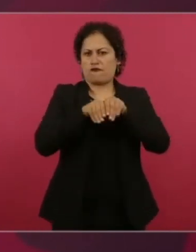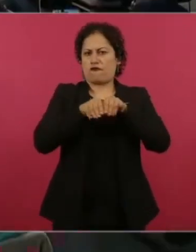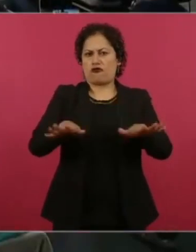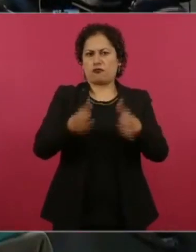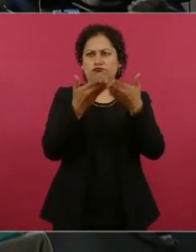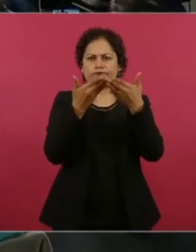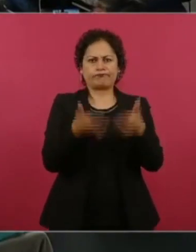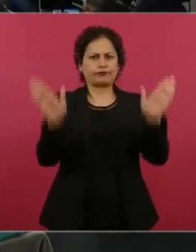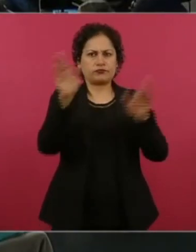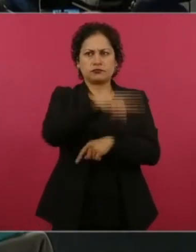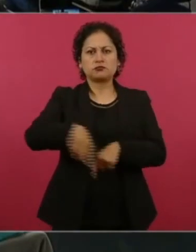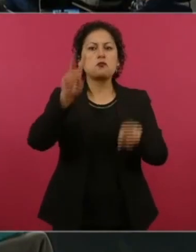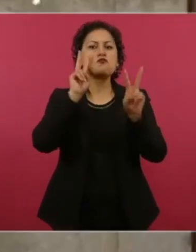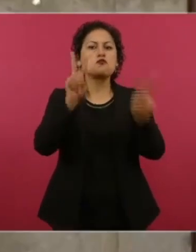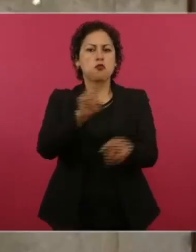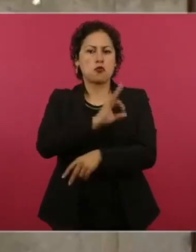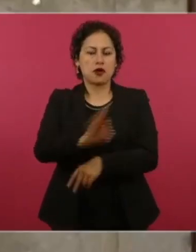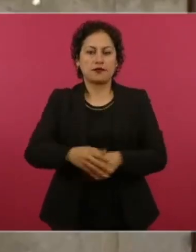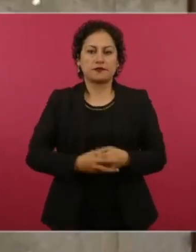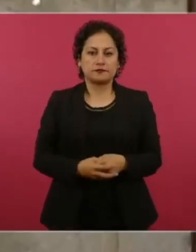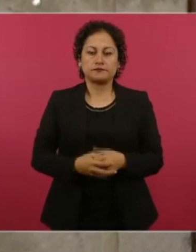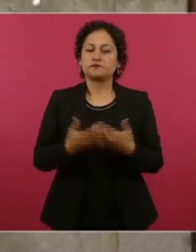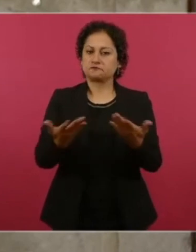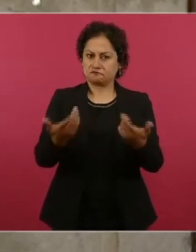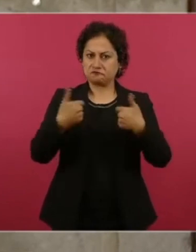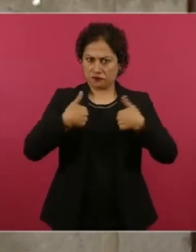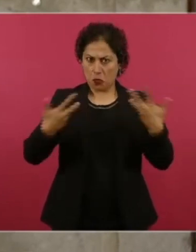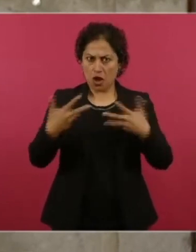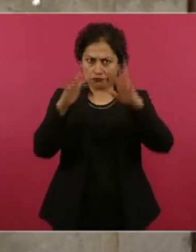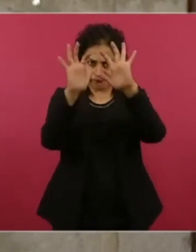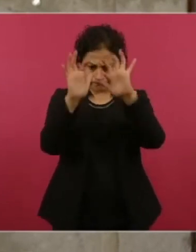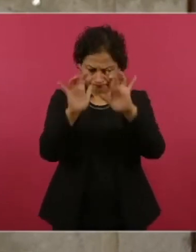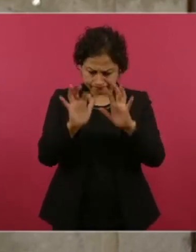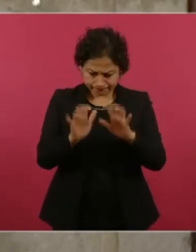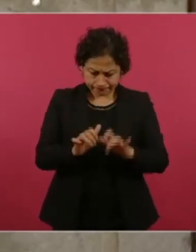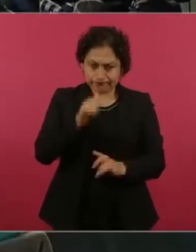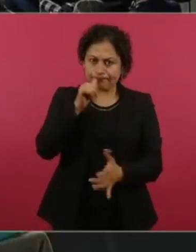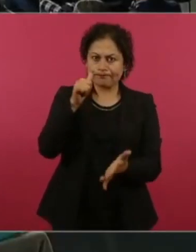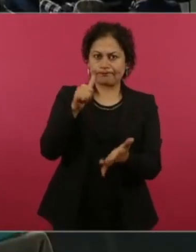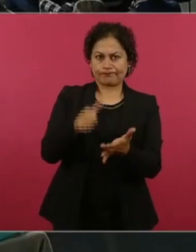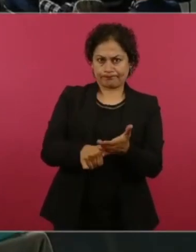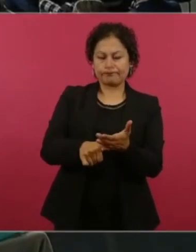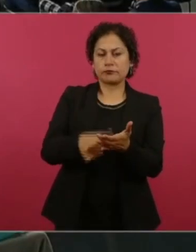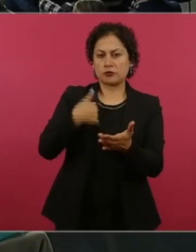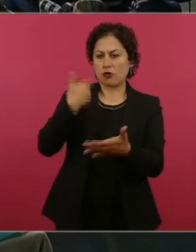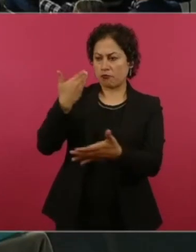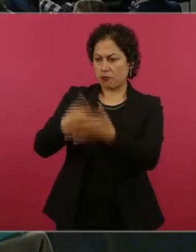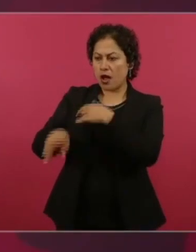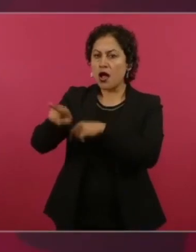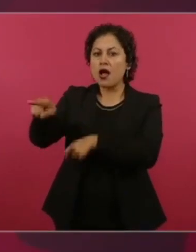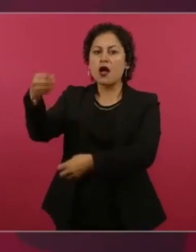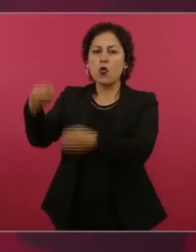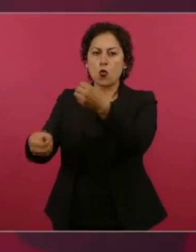voy a fundar mi escrito, se lo voy a enviar al juez